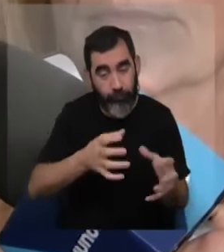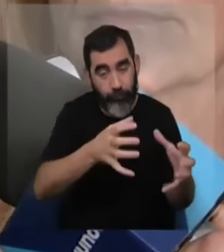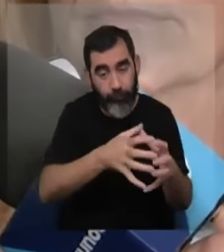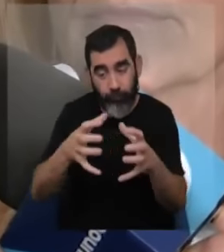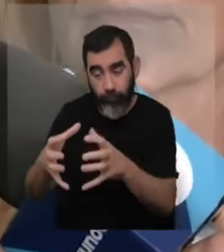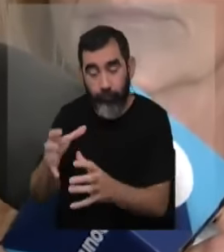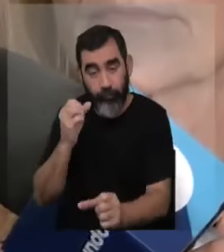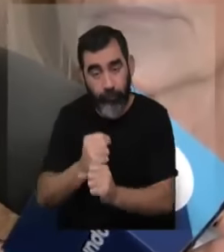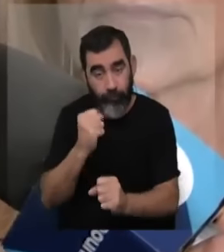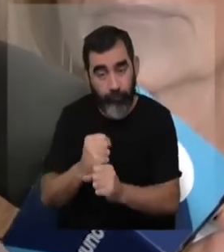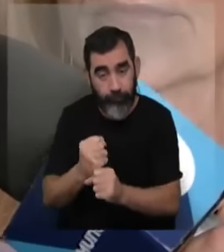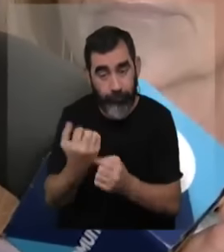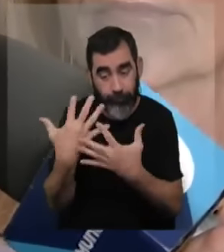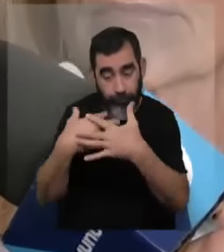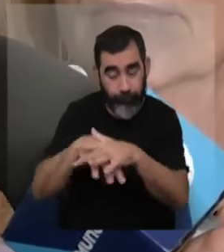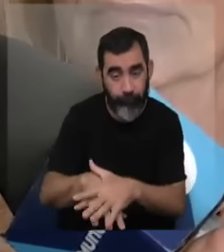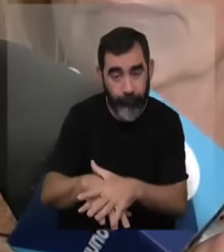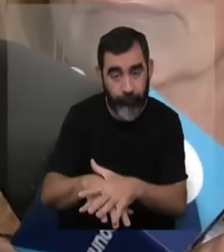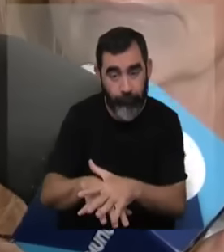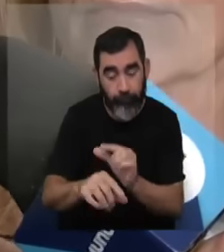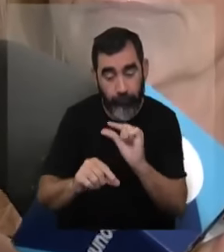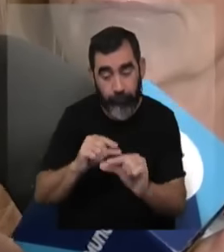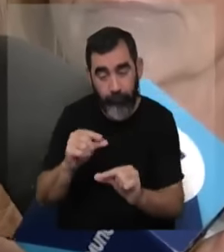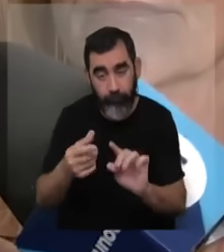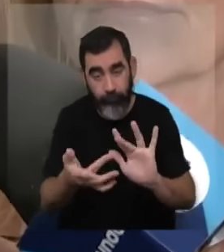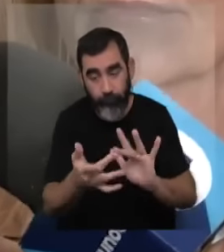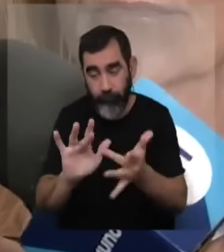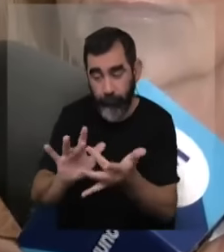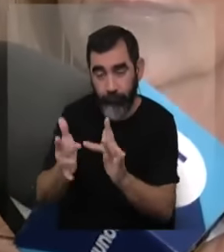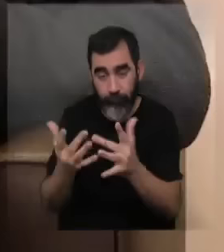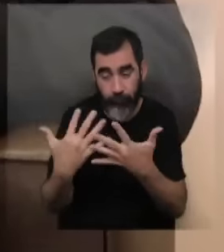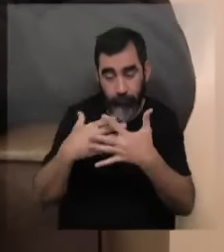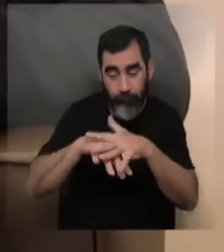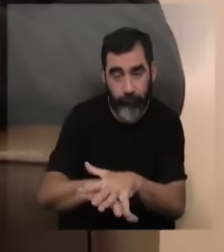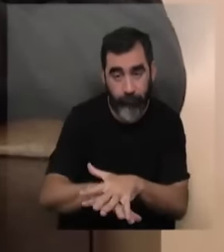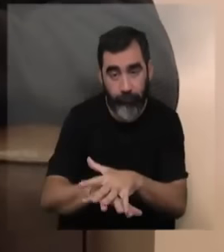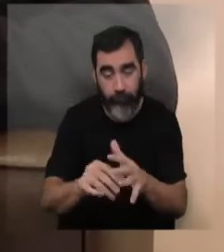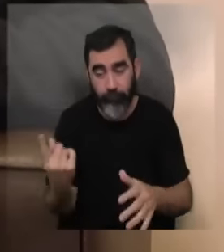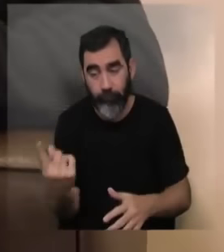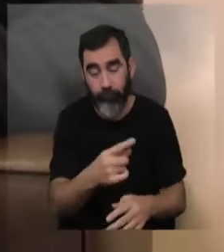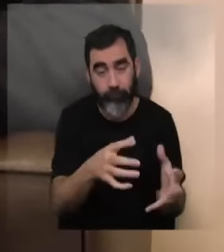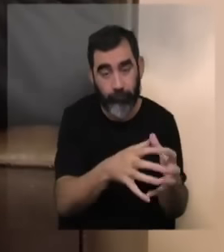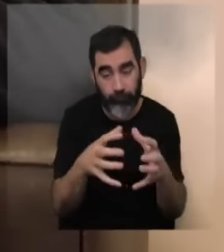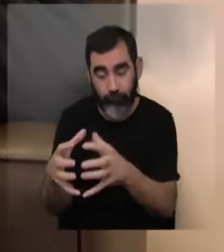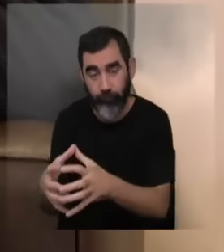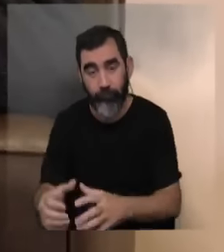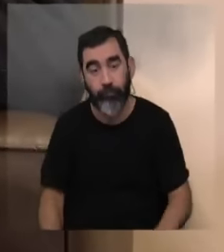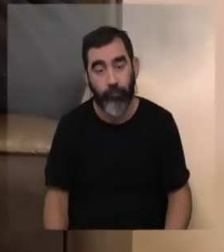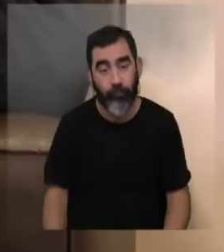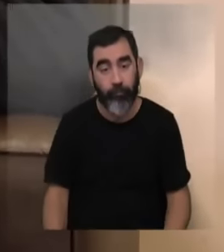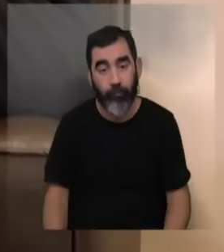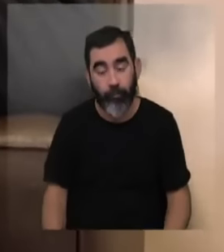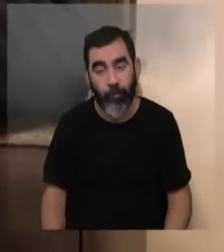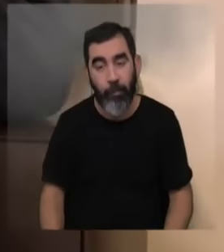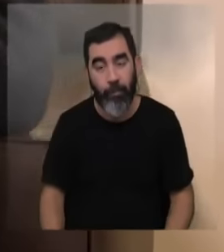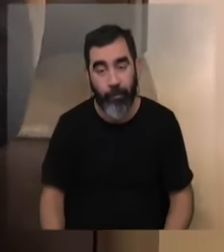de trabajo o editar grupos de trabajo donde se empiecen s a partir de ahora a a definir no solo las líneas que ustedes